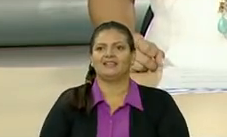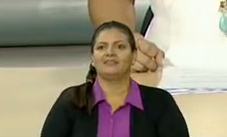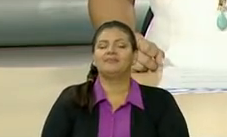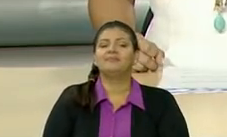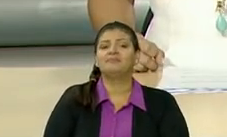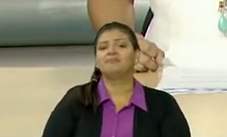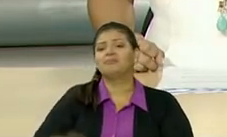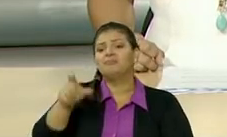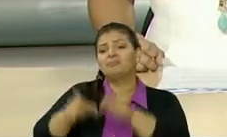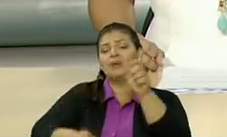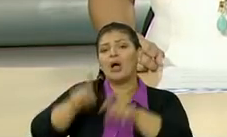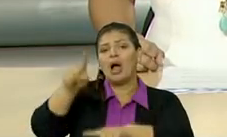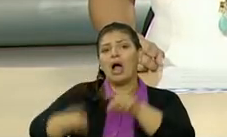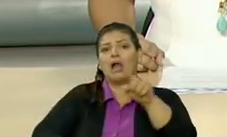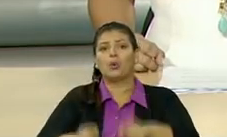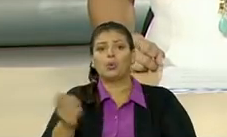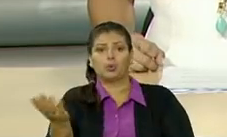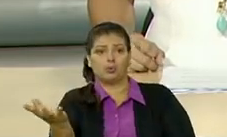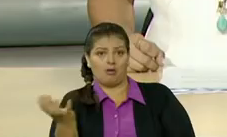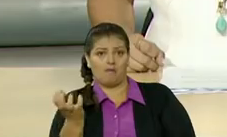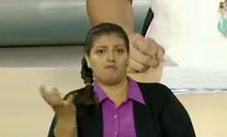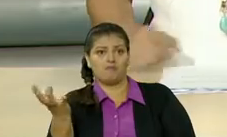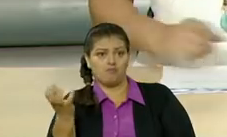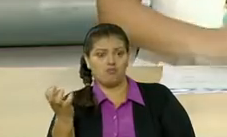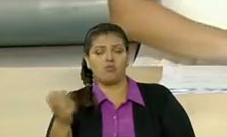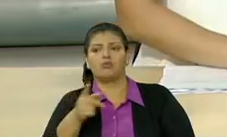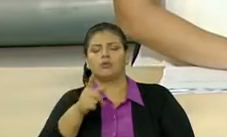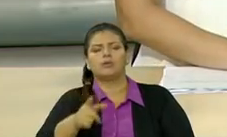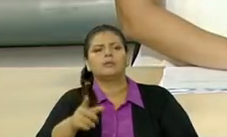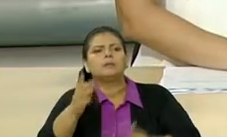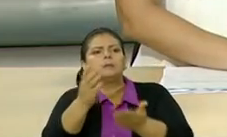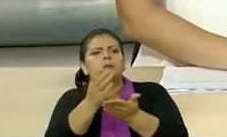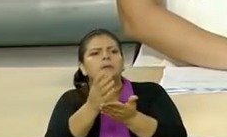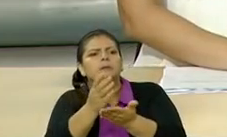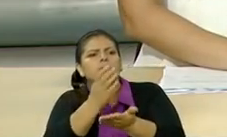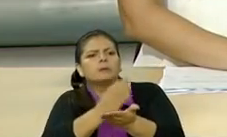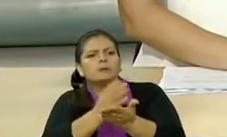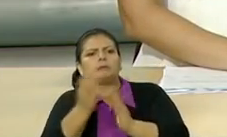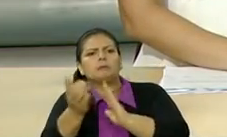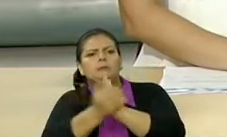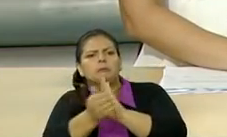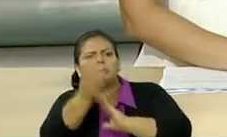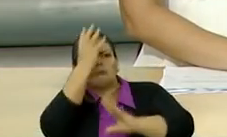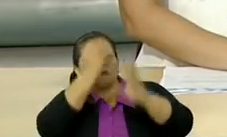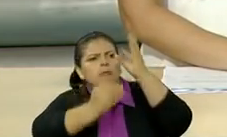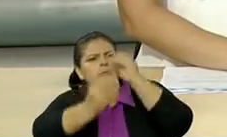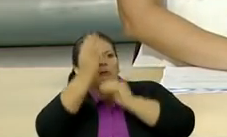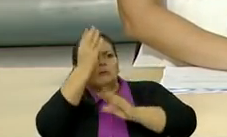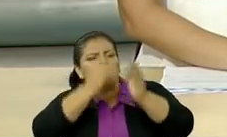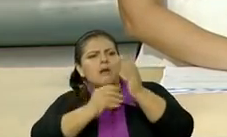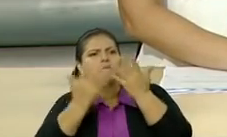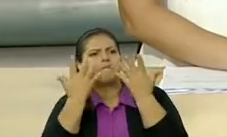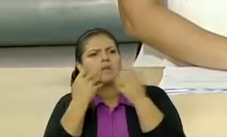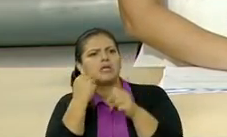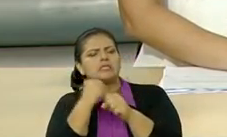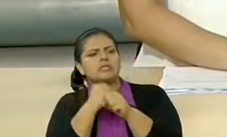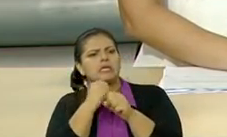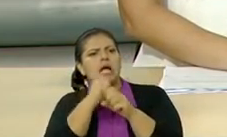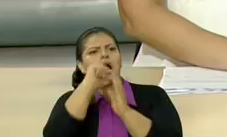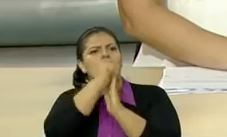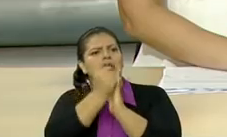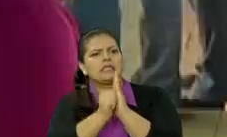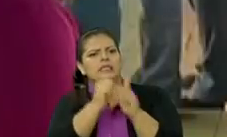bono solidario y capacitación. Durante el acto se realizó el lanzamiento de los productos elaborados con sus manos.